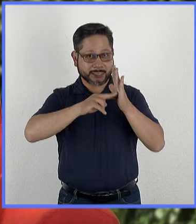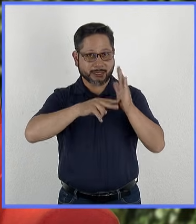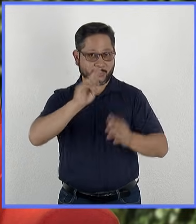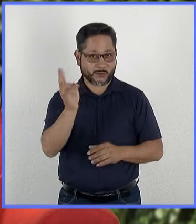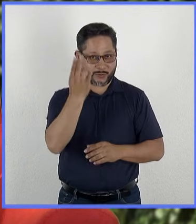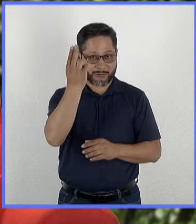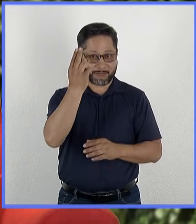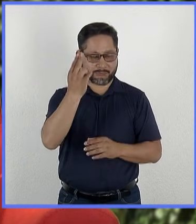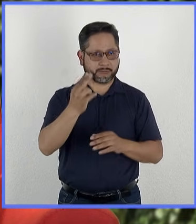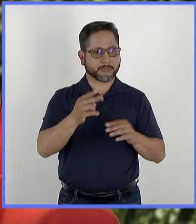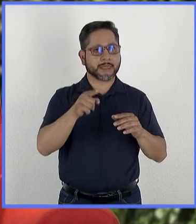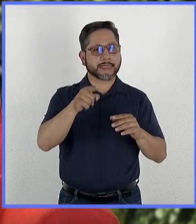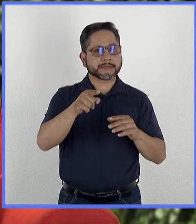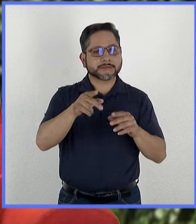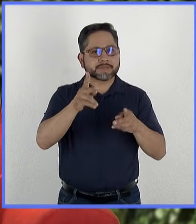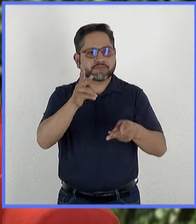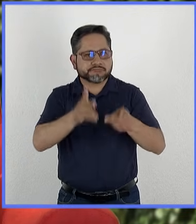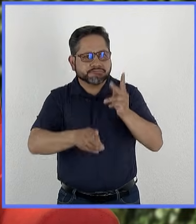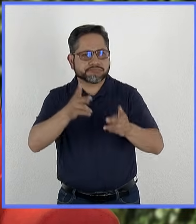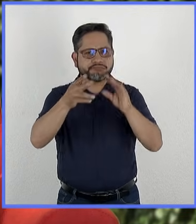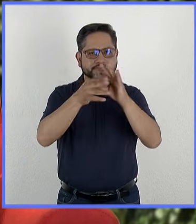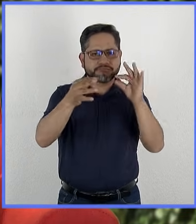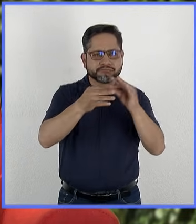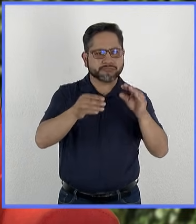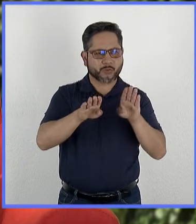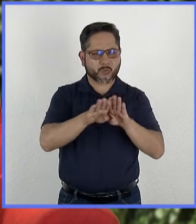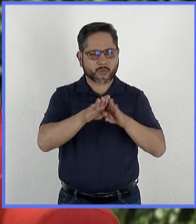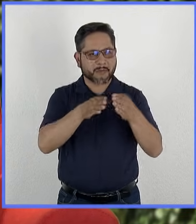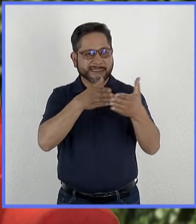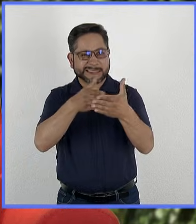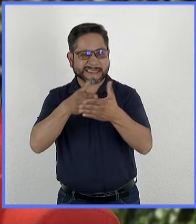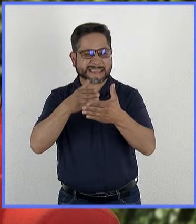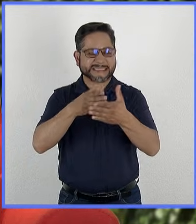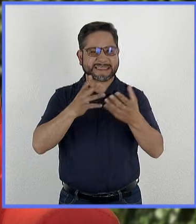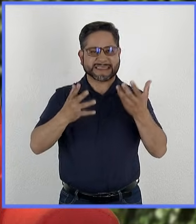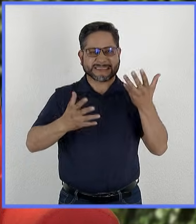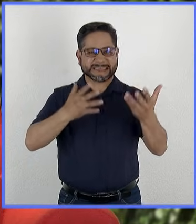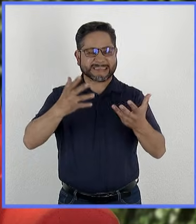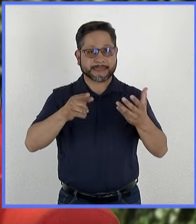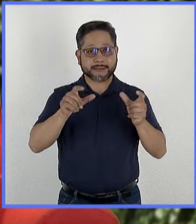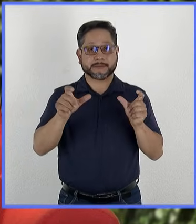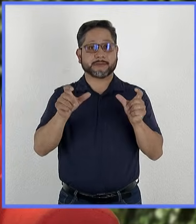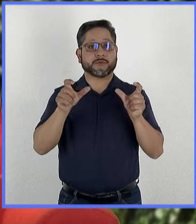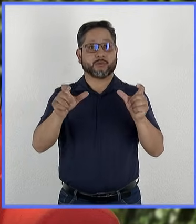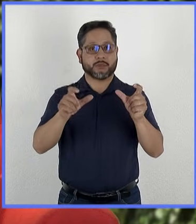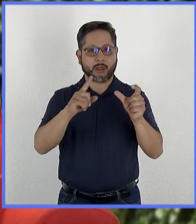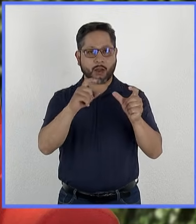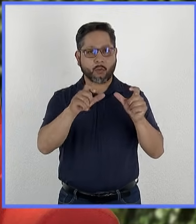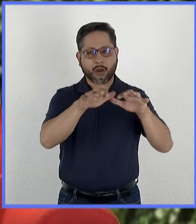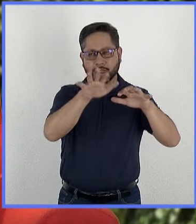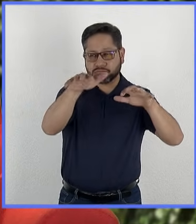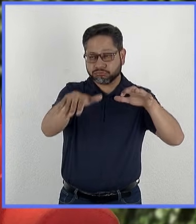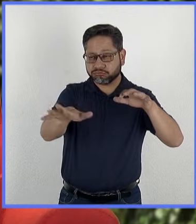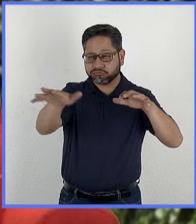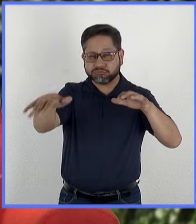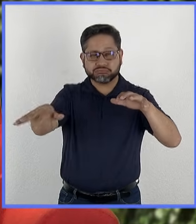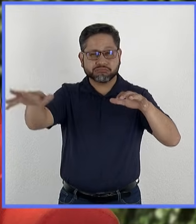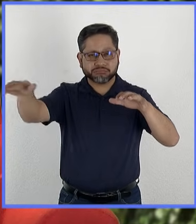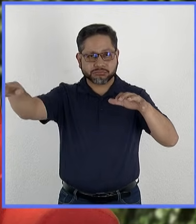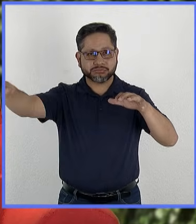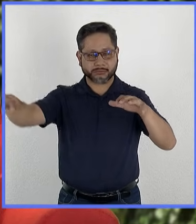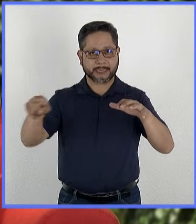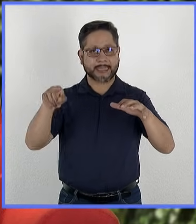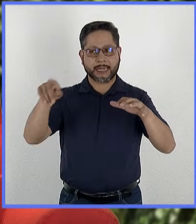nuestra universidad, para hablar de las posibilidades y los retos en materia de seguridad hídrica, pero también de su alcance en